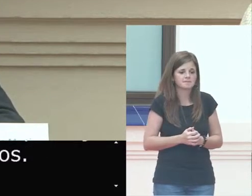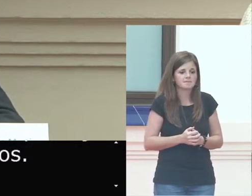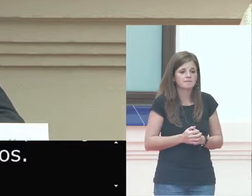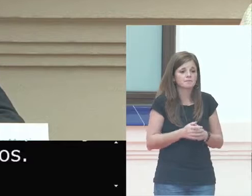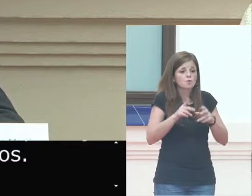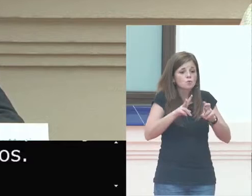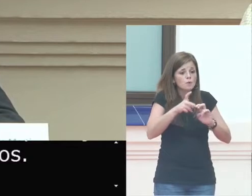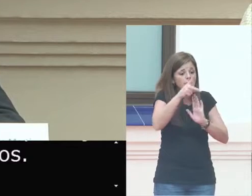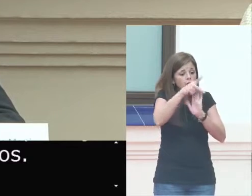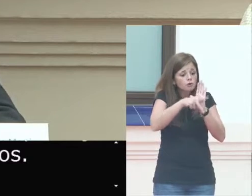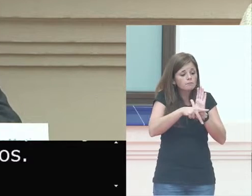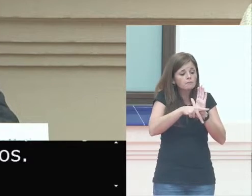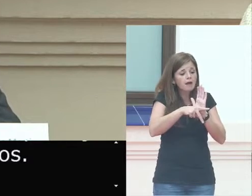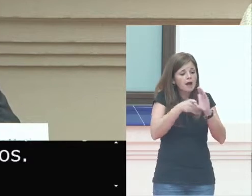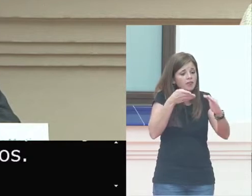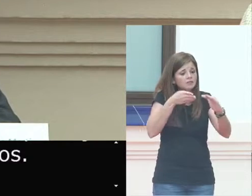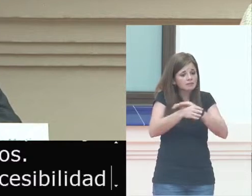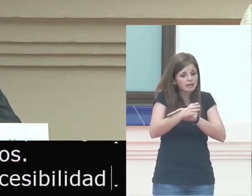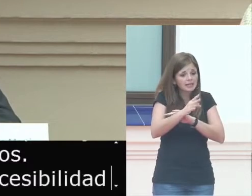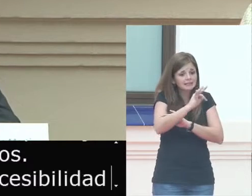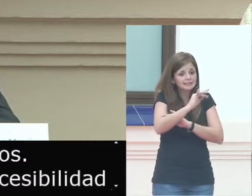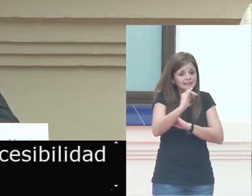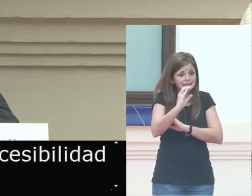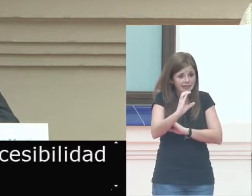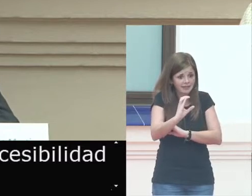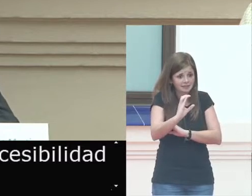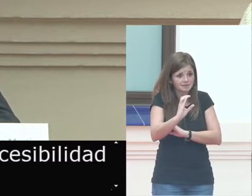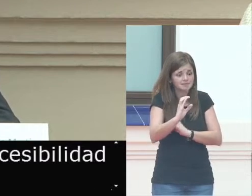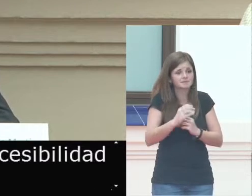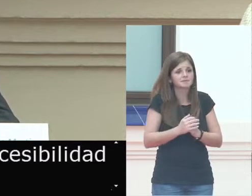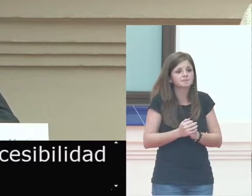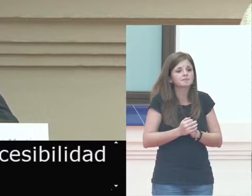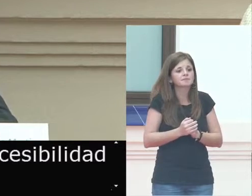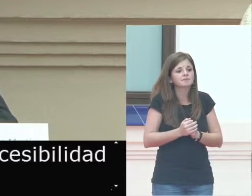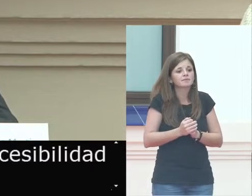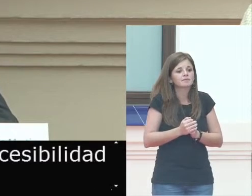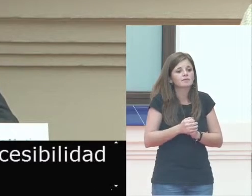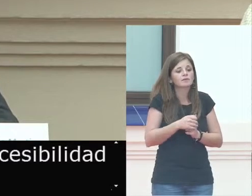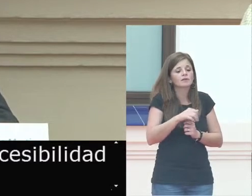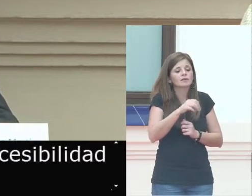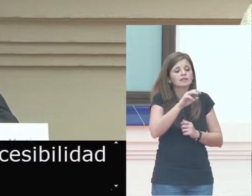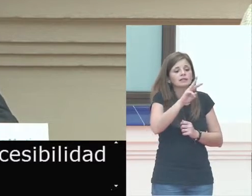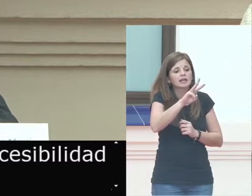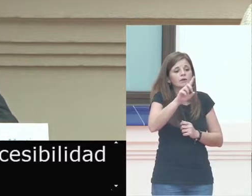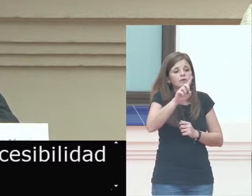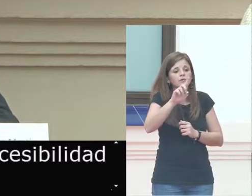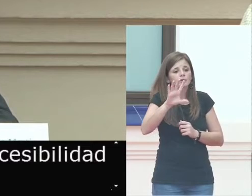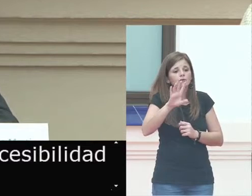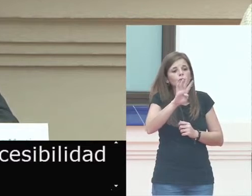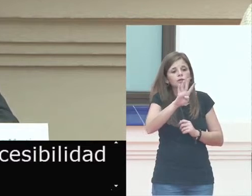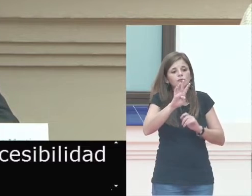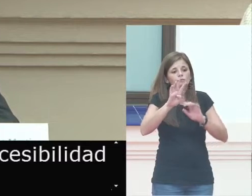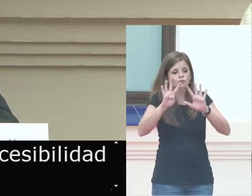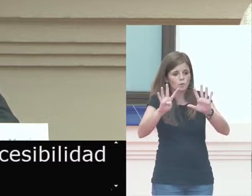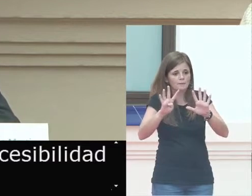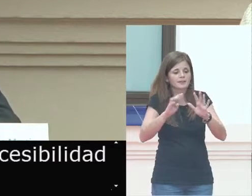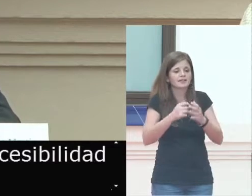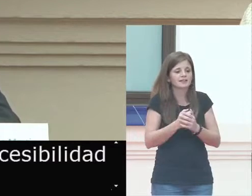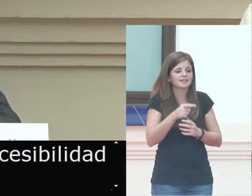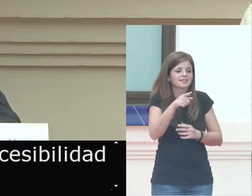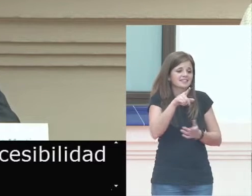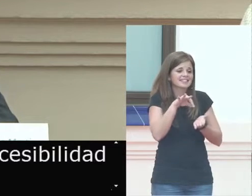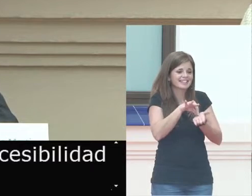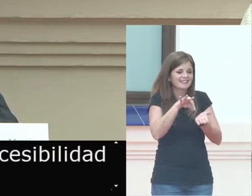norma de accesibilidad TIC, la UNEN 301-549, que es de accesibilidad a los productos y servicios